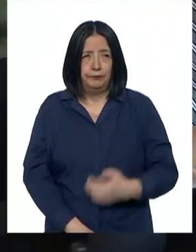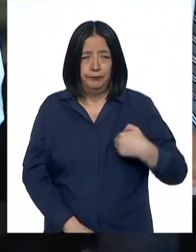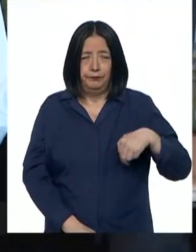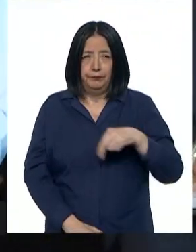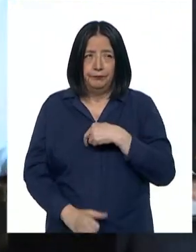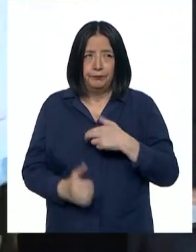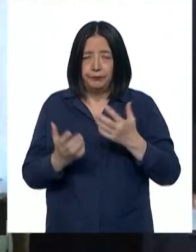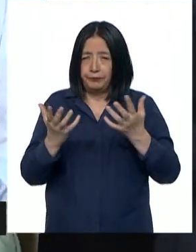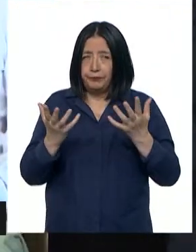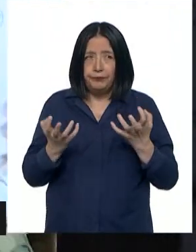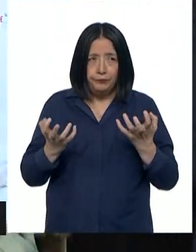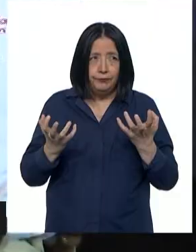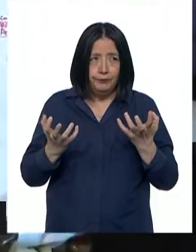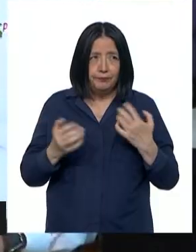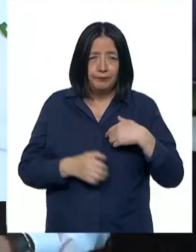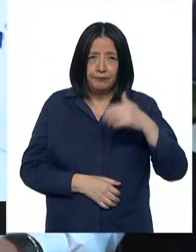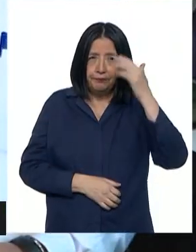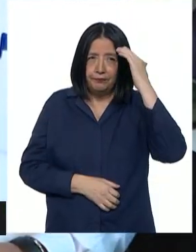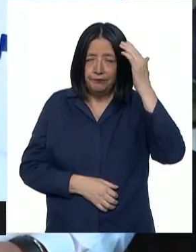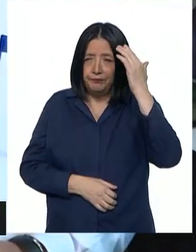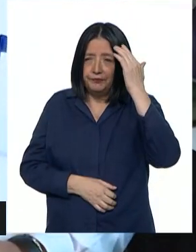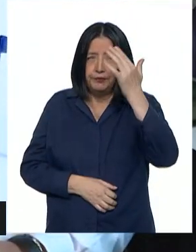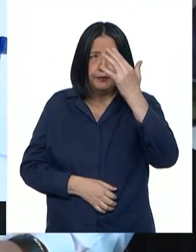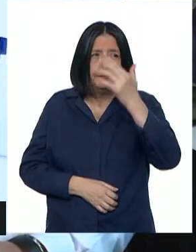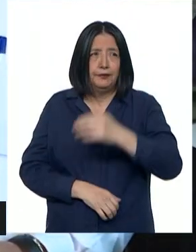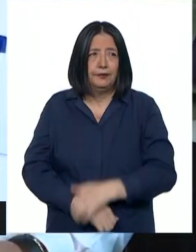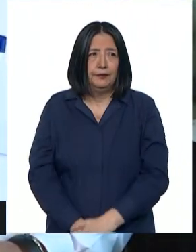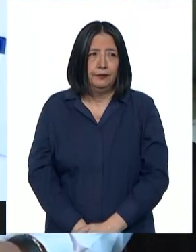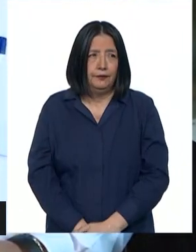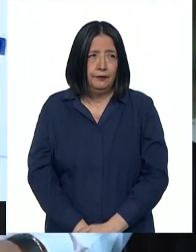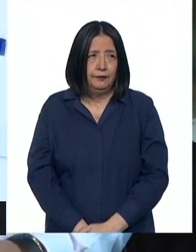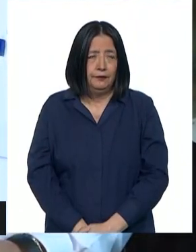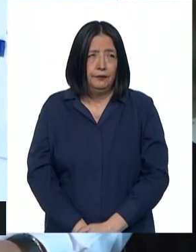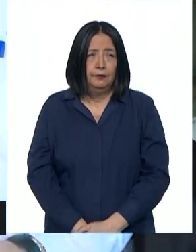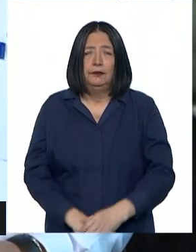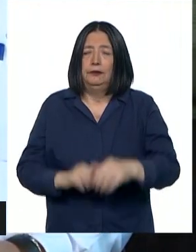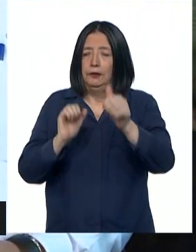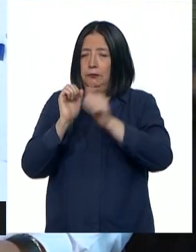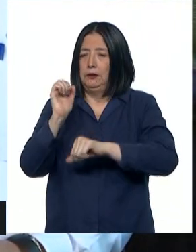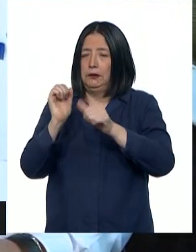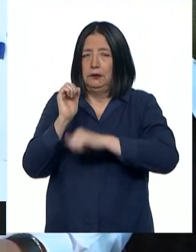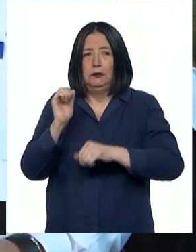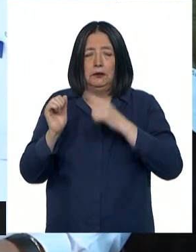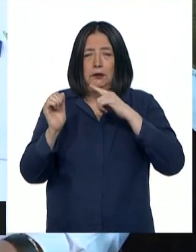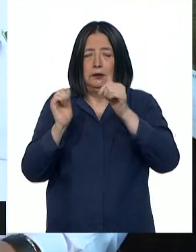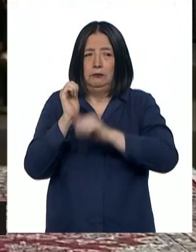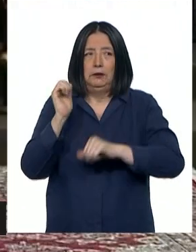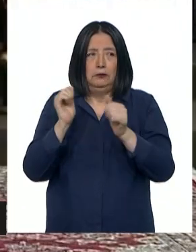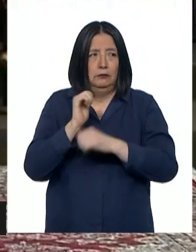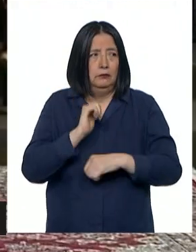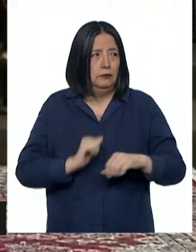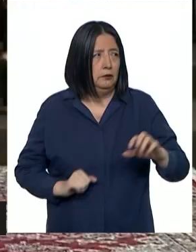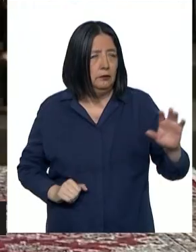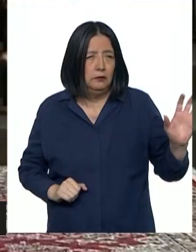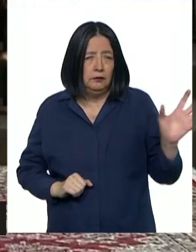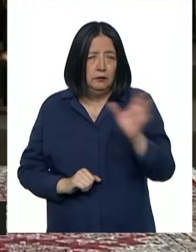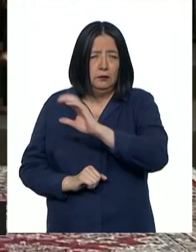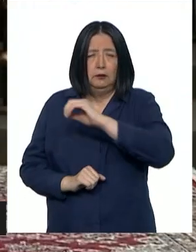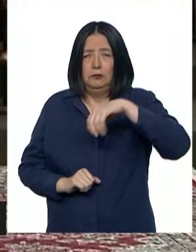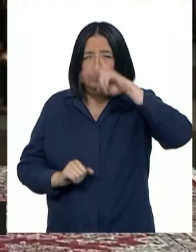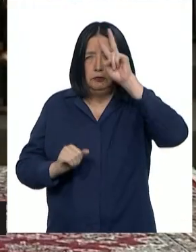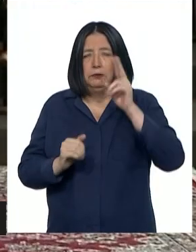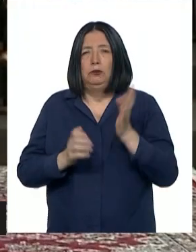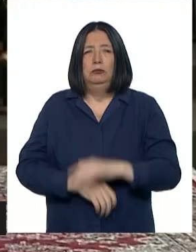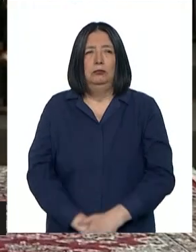Queremos saludar a nuestras hermanas y hermanos a lo largo y ancho de nuestro